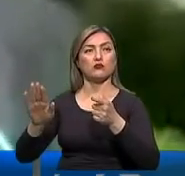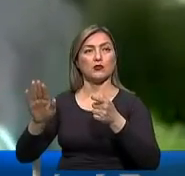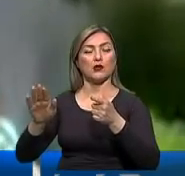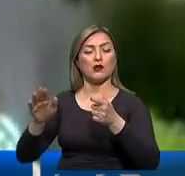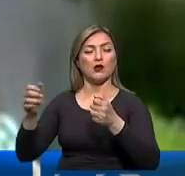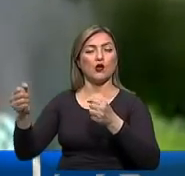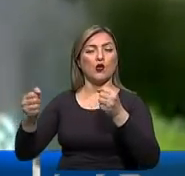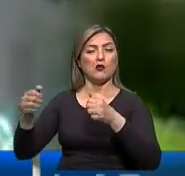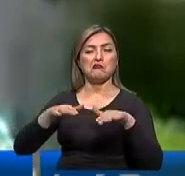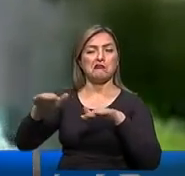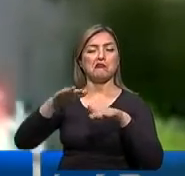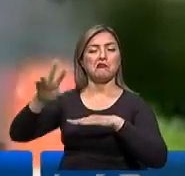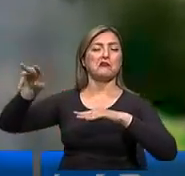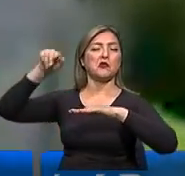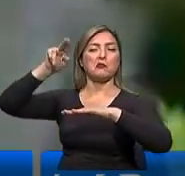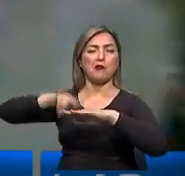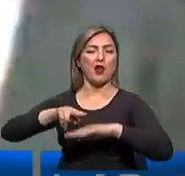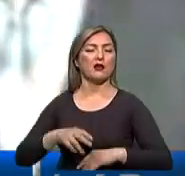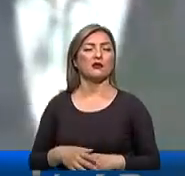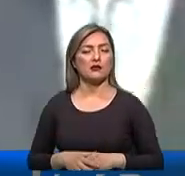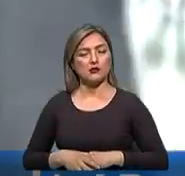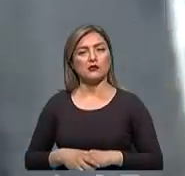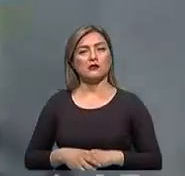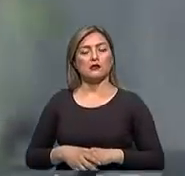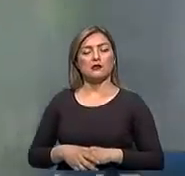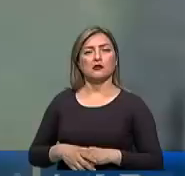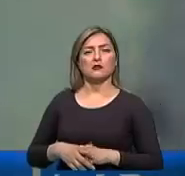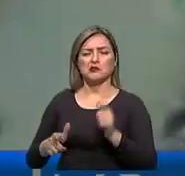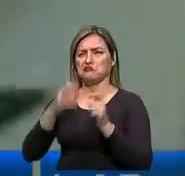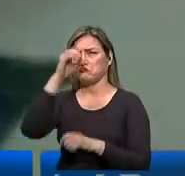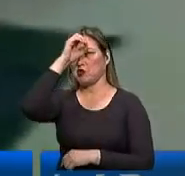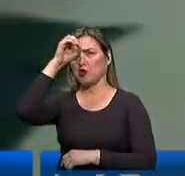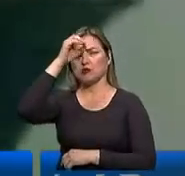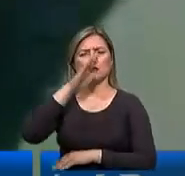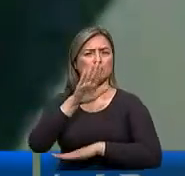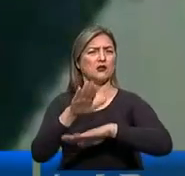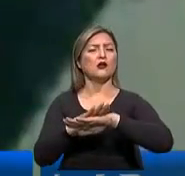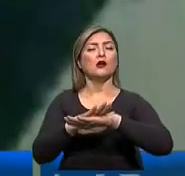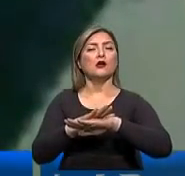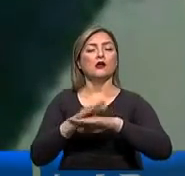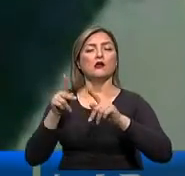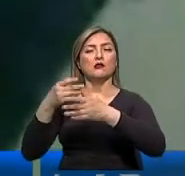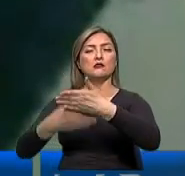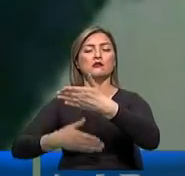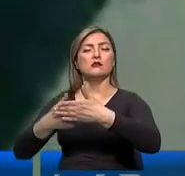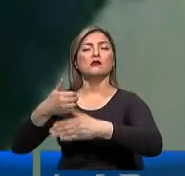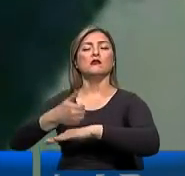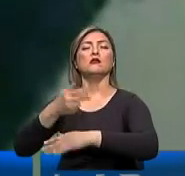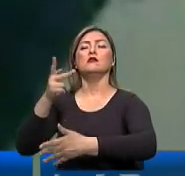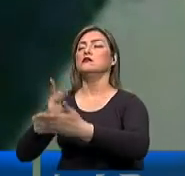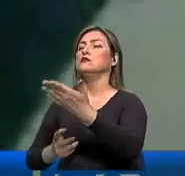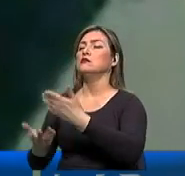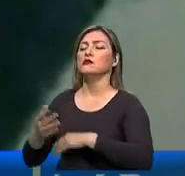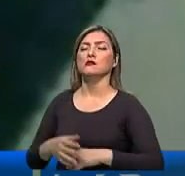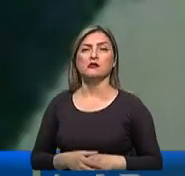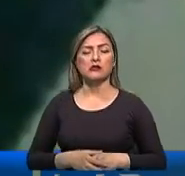ver usted que circula normalmente. Existe mucho desconocimiento por parte de la ciudadanía sobre los salvoconductos. ¿Qué pasa con ellos? A